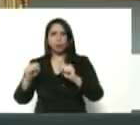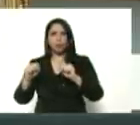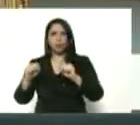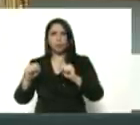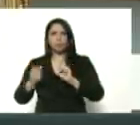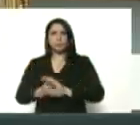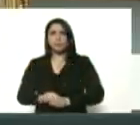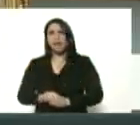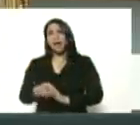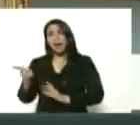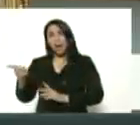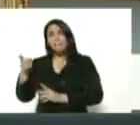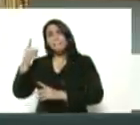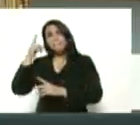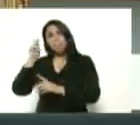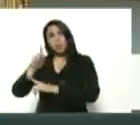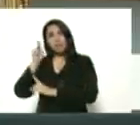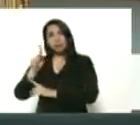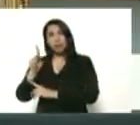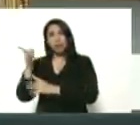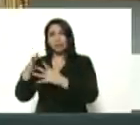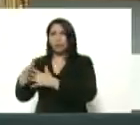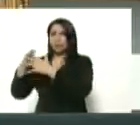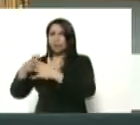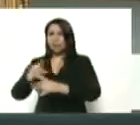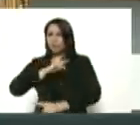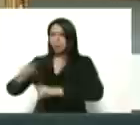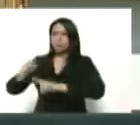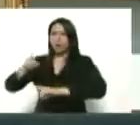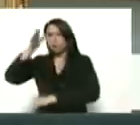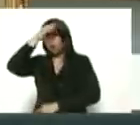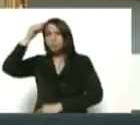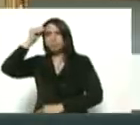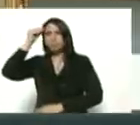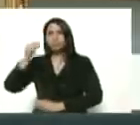instructores estadounidenses mandados por Donald Trump,